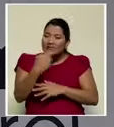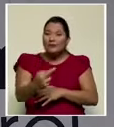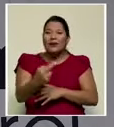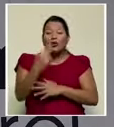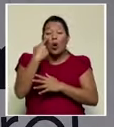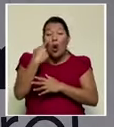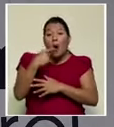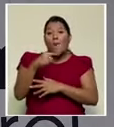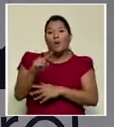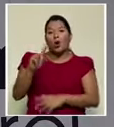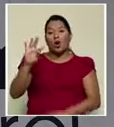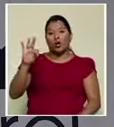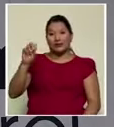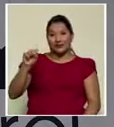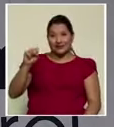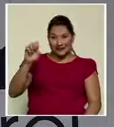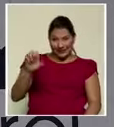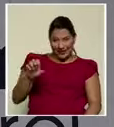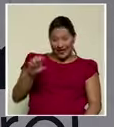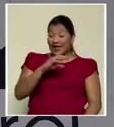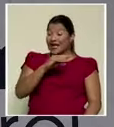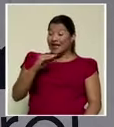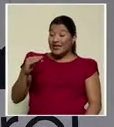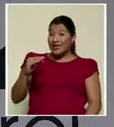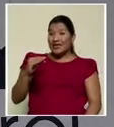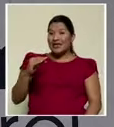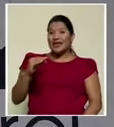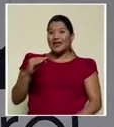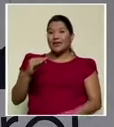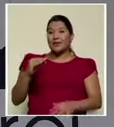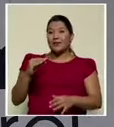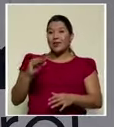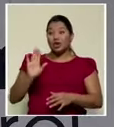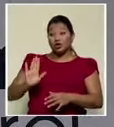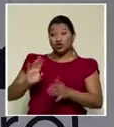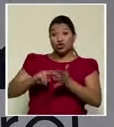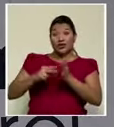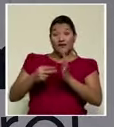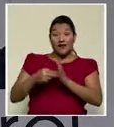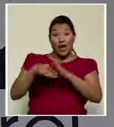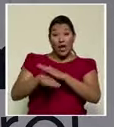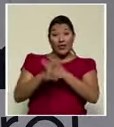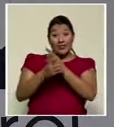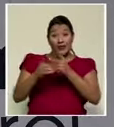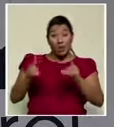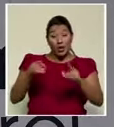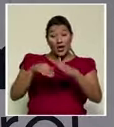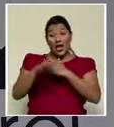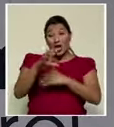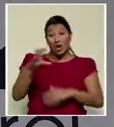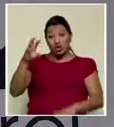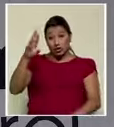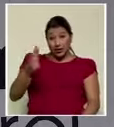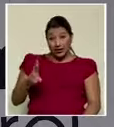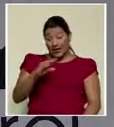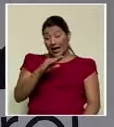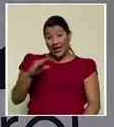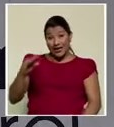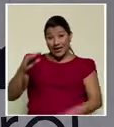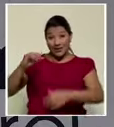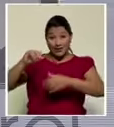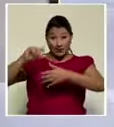del Tribunal Supremo de Elecciones y lo que representa para la democracia de este país y por parangón en la región.